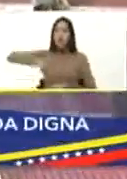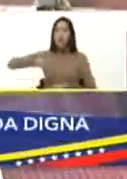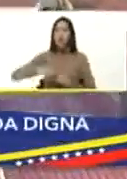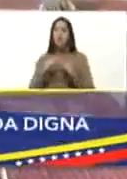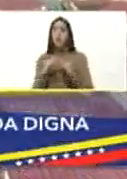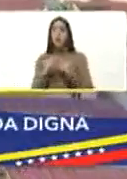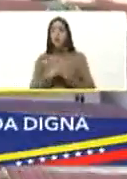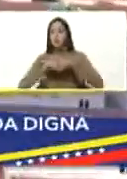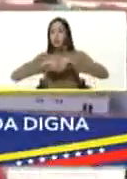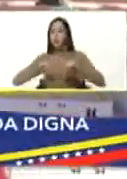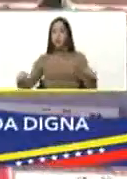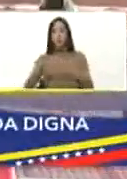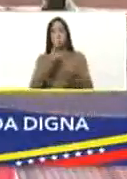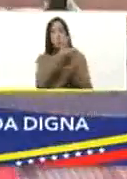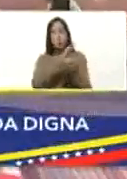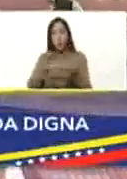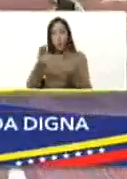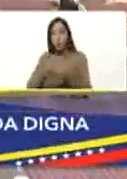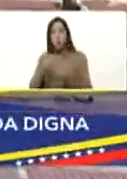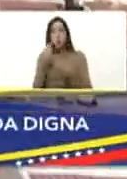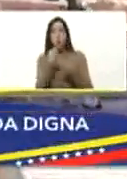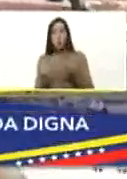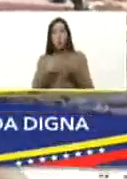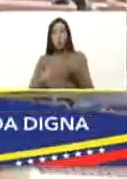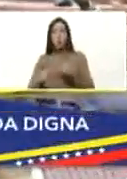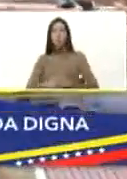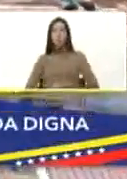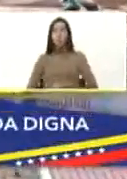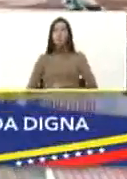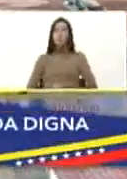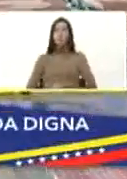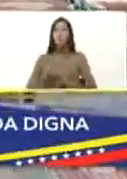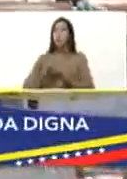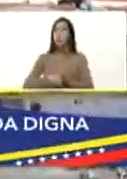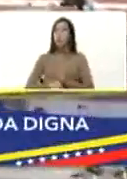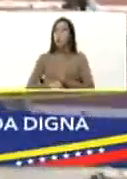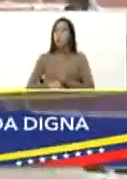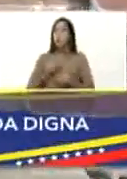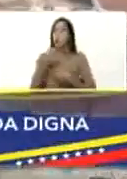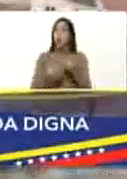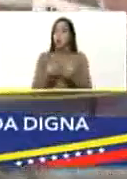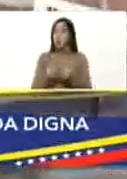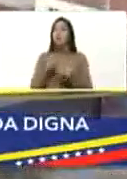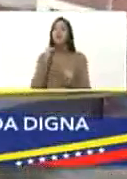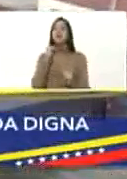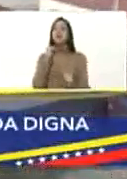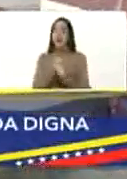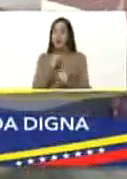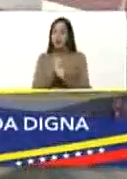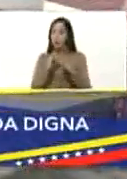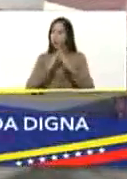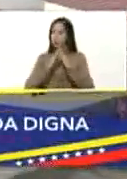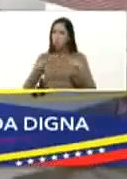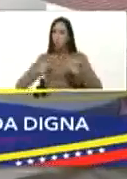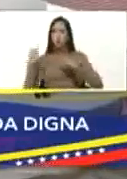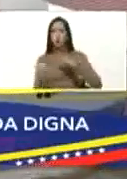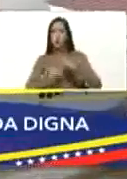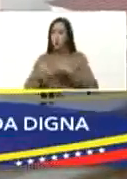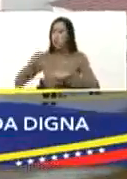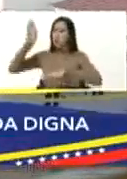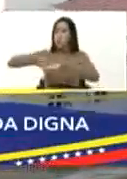terreno, financiamiento, materiales, y luego caerle en cambote encima todas las instituciones,